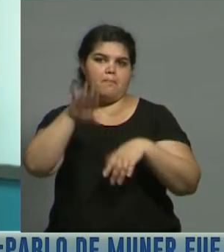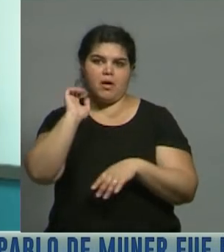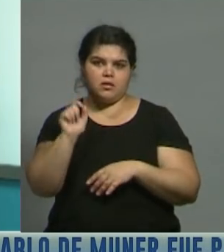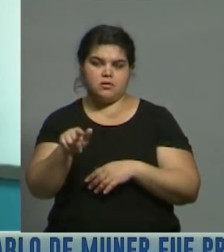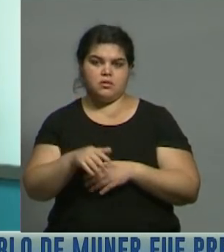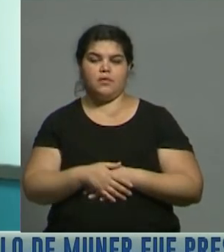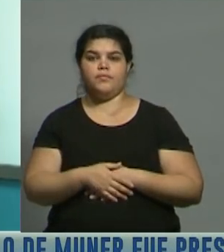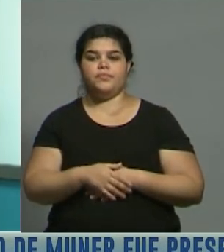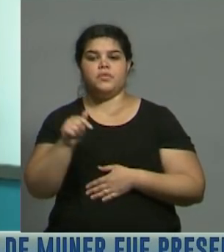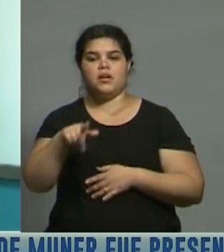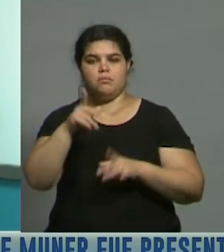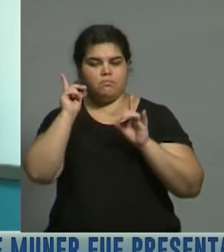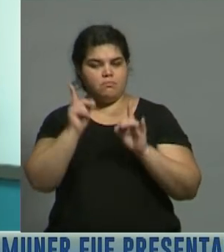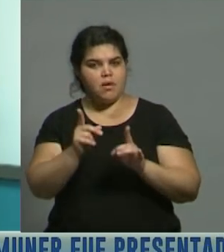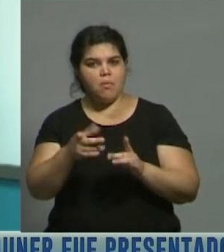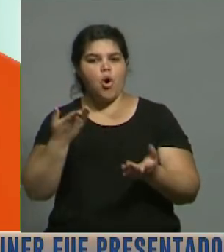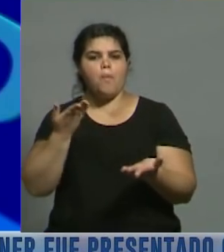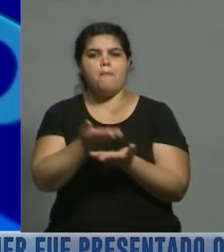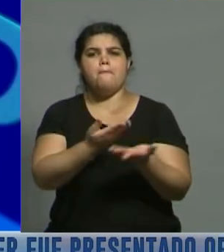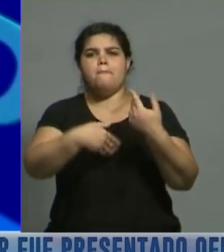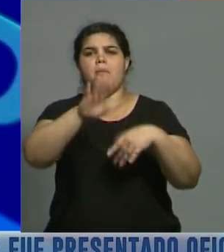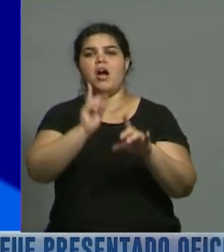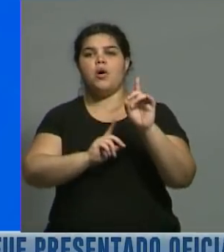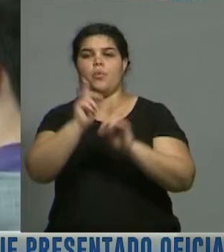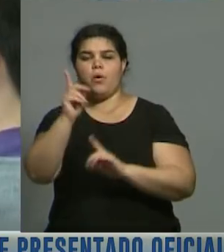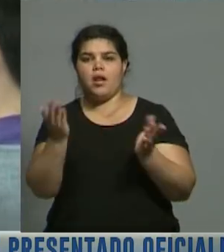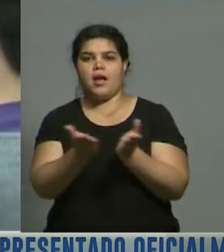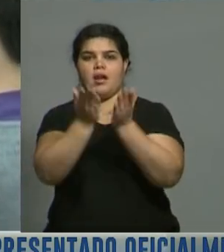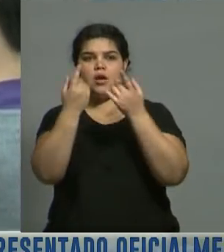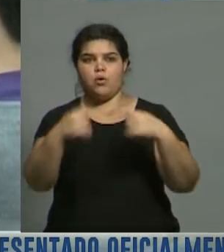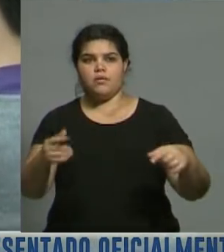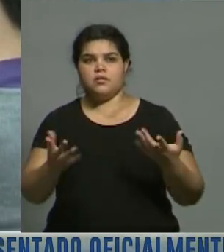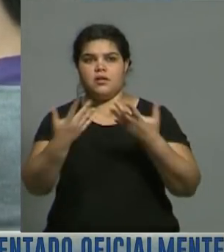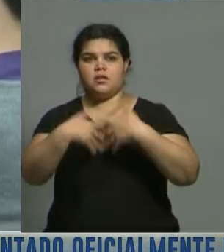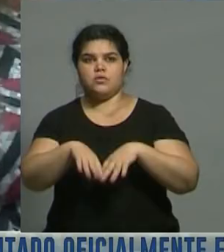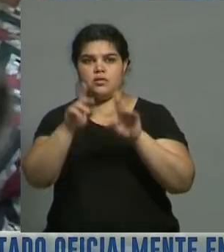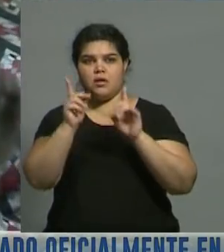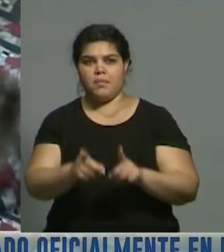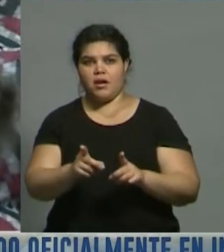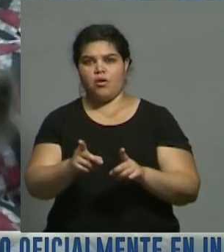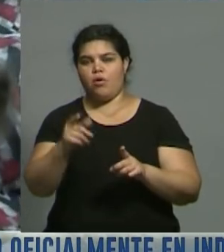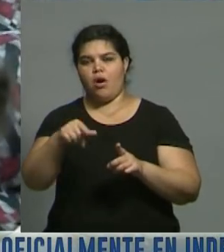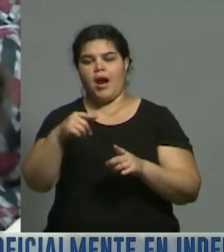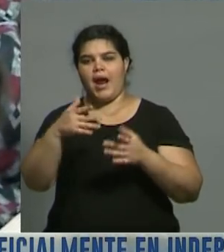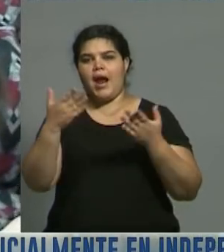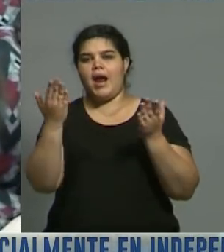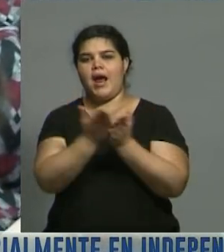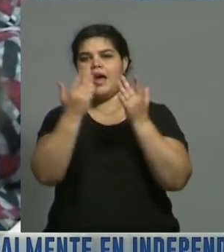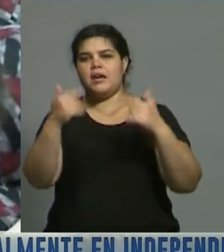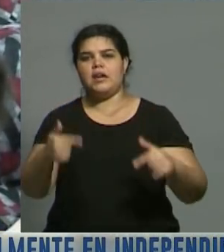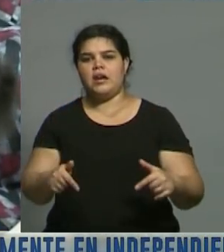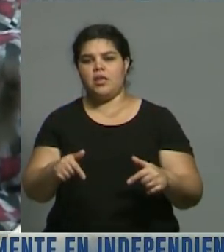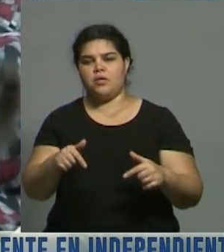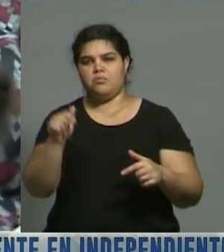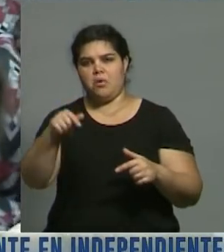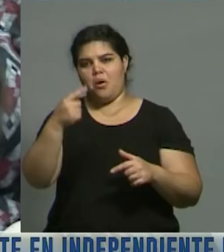se están demandando y se considera que los potenciales de las carreras universitarias están relacionados con las carreras más duras, lo que se conoce con las carreras más